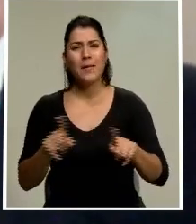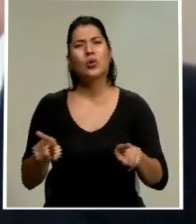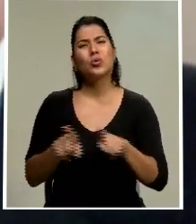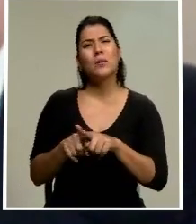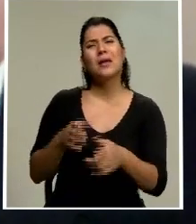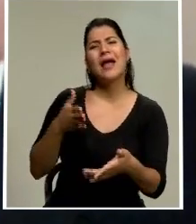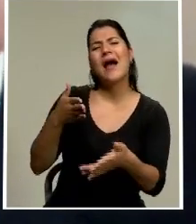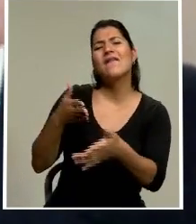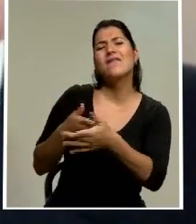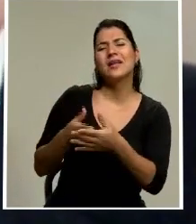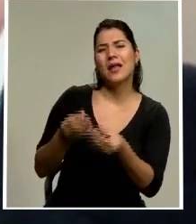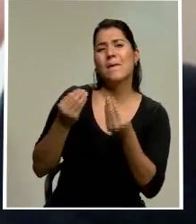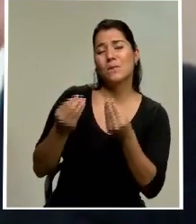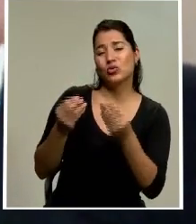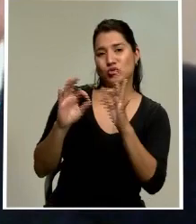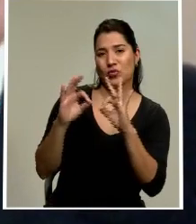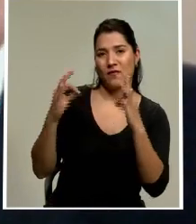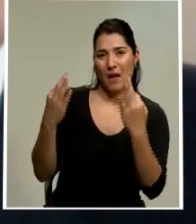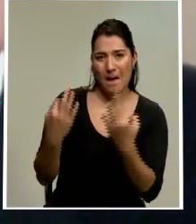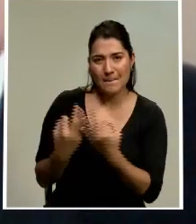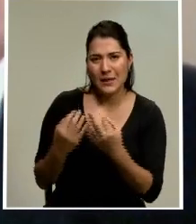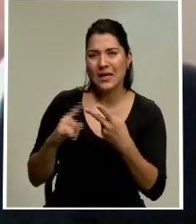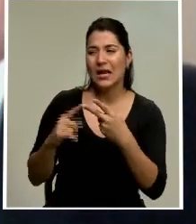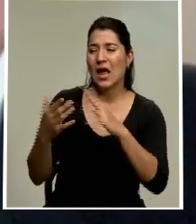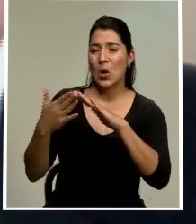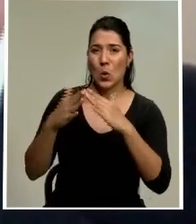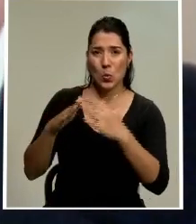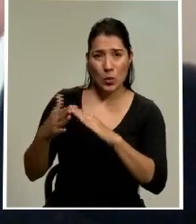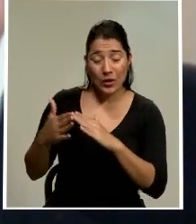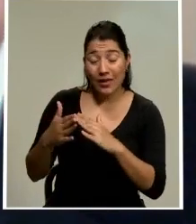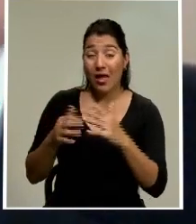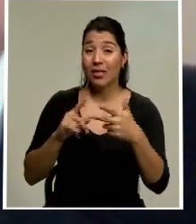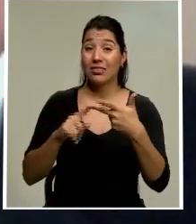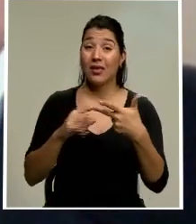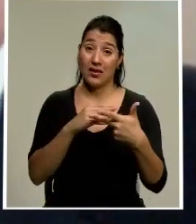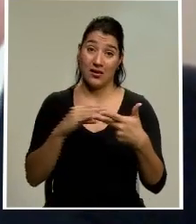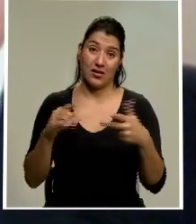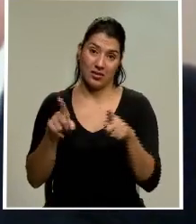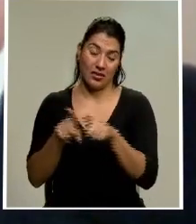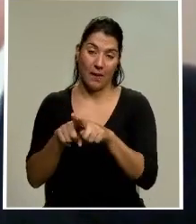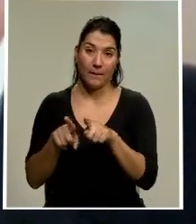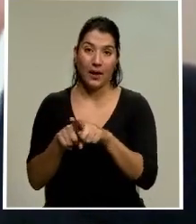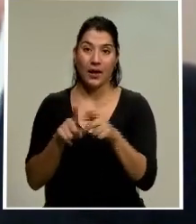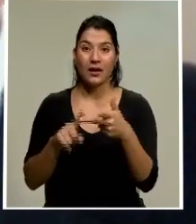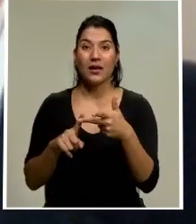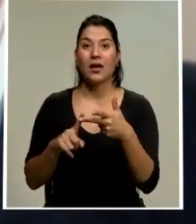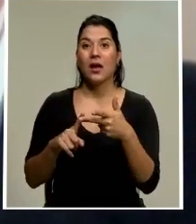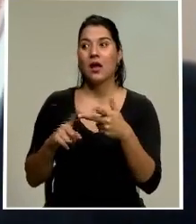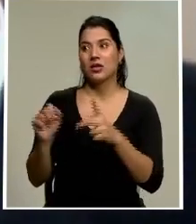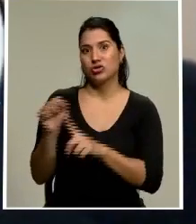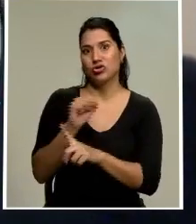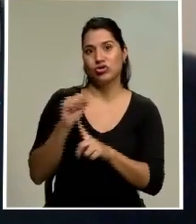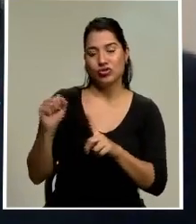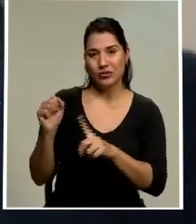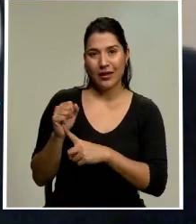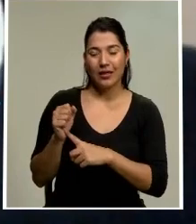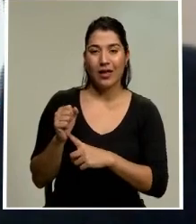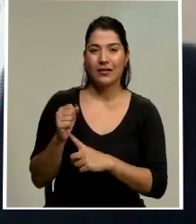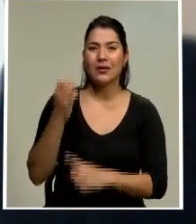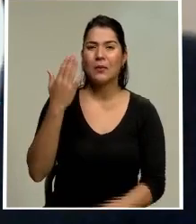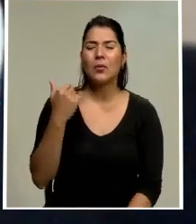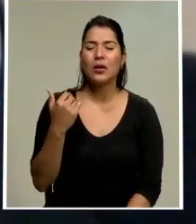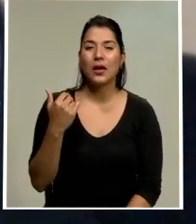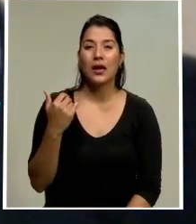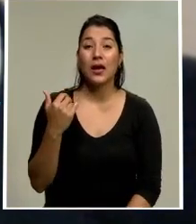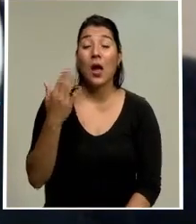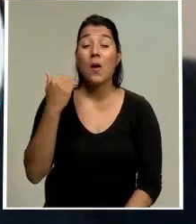colaterales gravísimos en su familia, en su comunidad y particularmente en el tejido social,